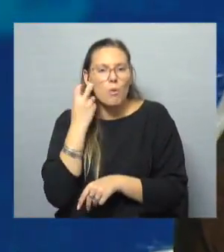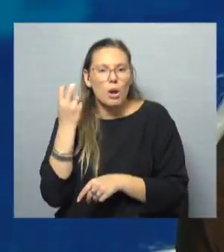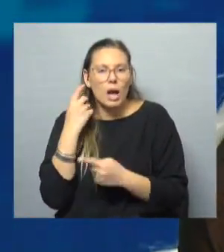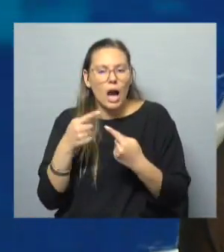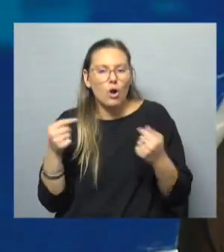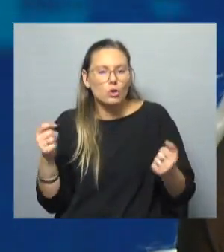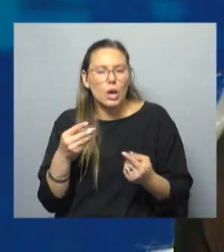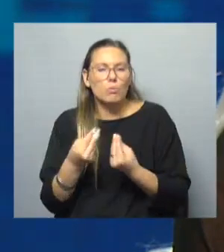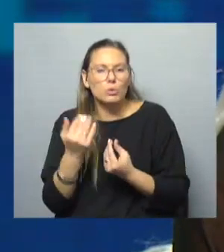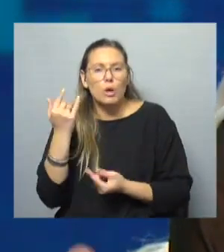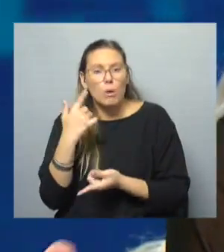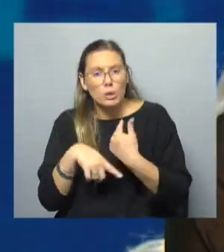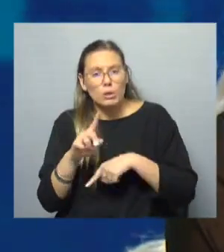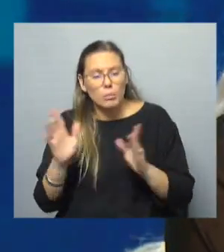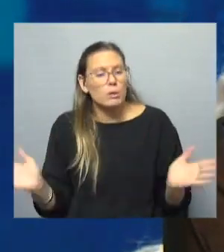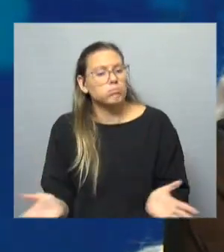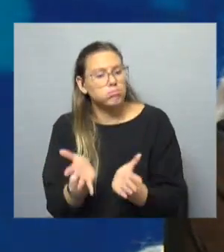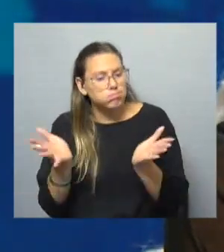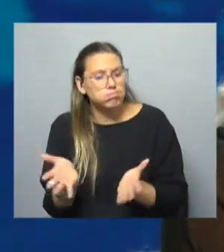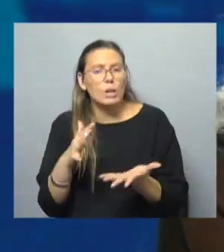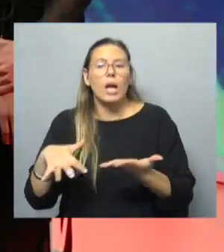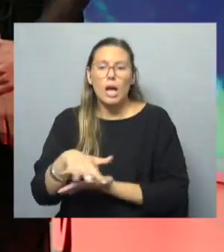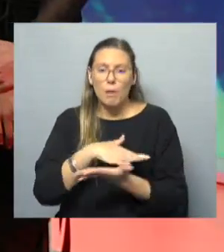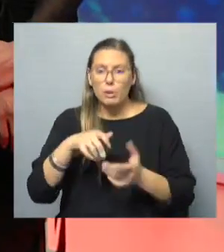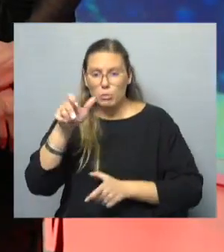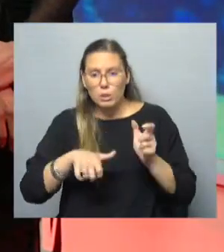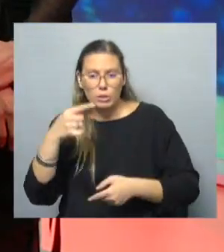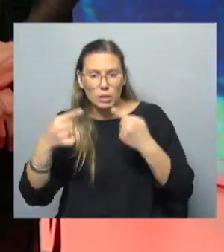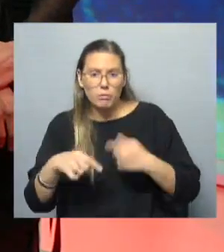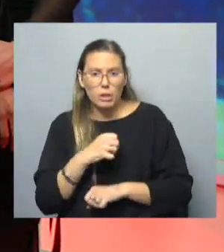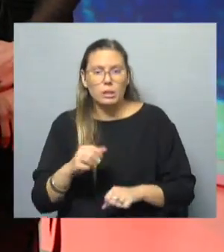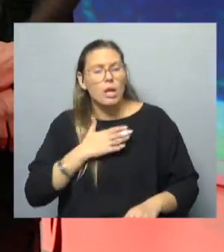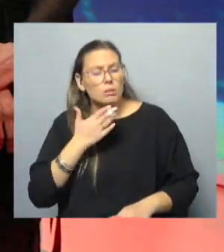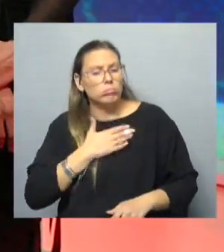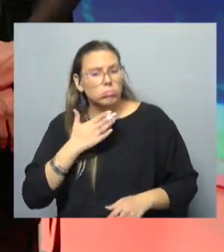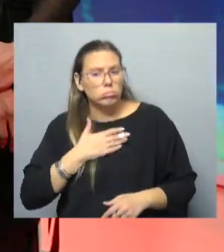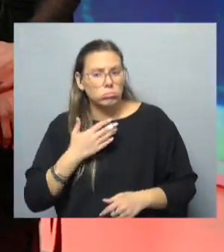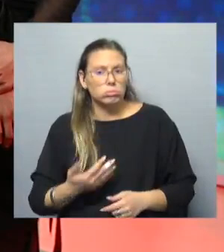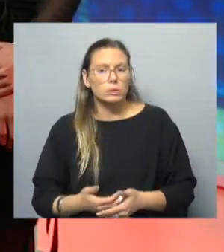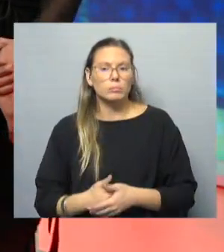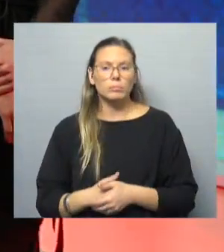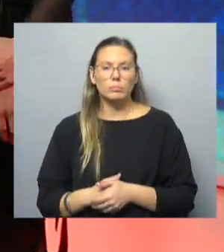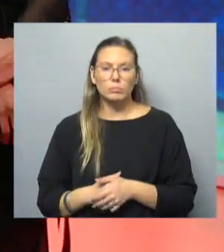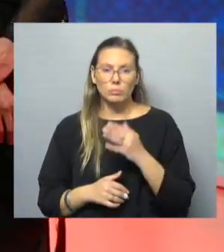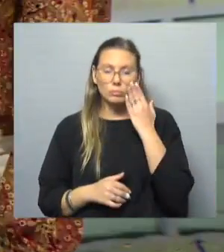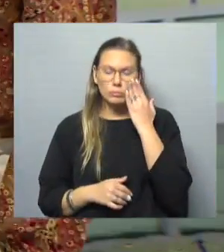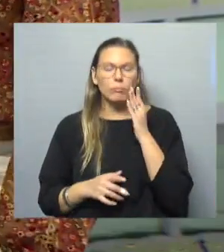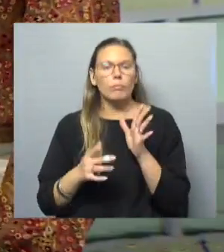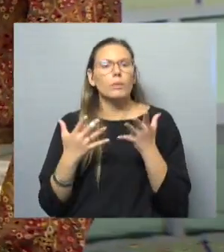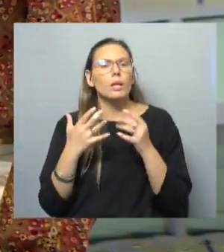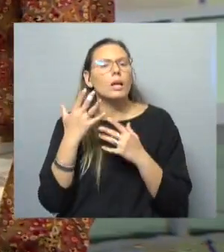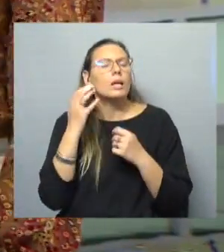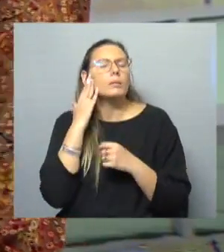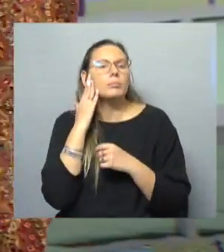pero también busca como generar este espacio para las disidencias y reivindicar mucho. Total. Literal. Yo quiero saber